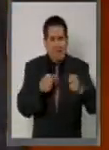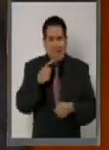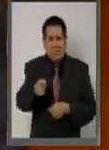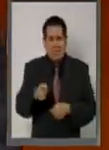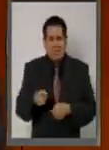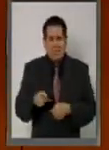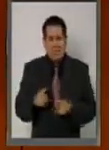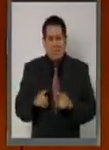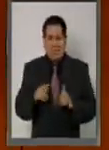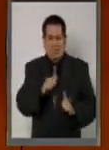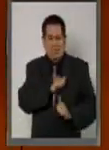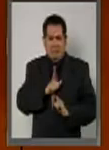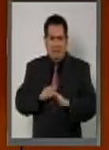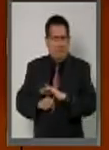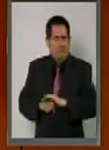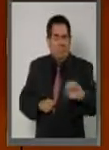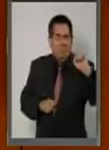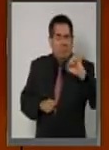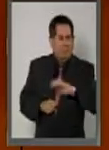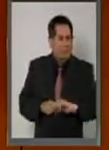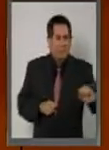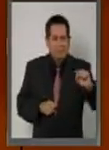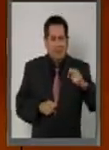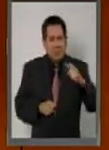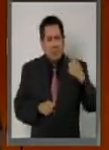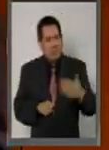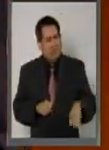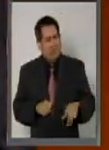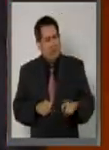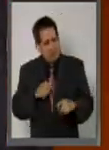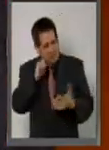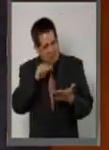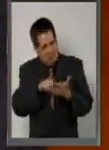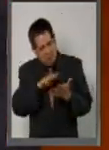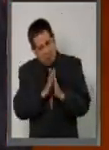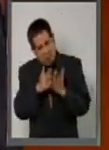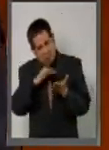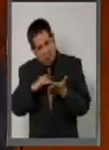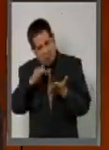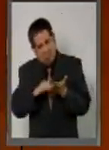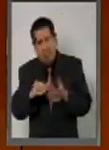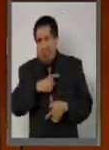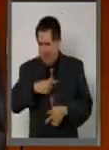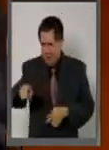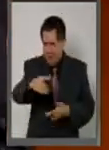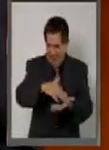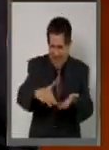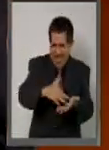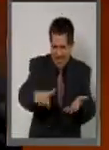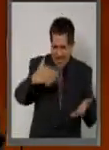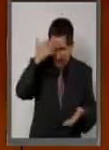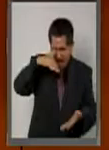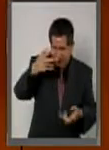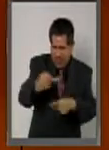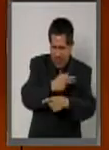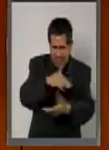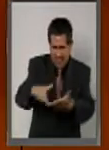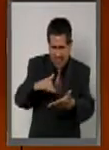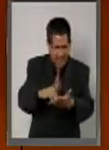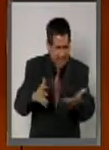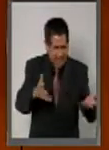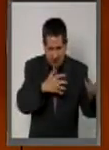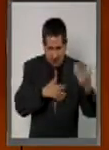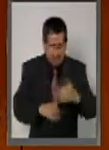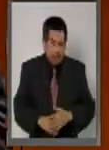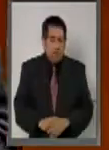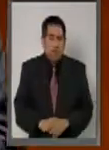capitalismo militarizado que aparece en todos los textos que hay que leer para saber lo que está pasando en este país,